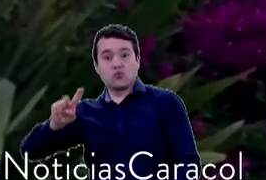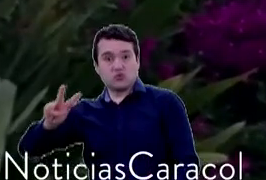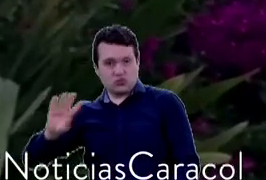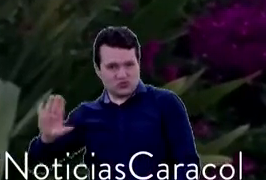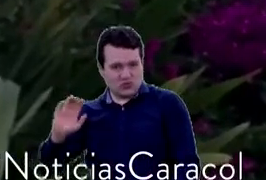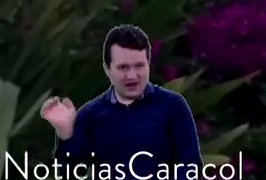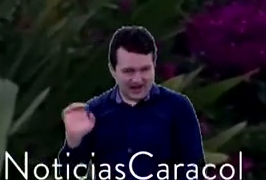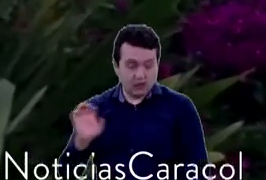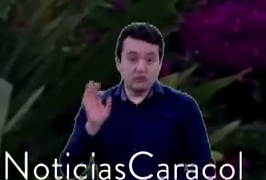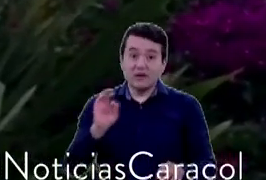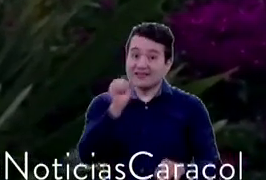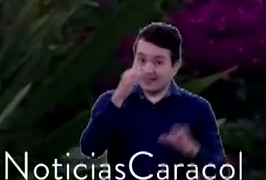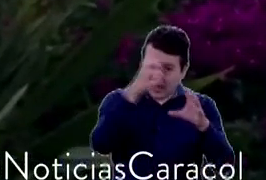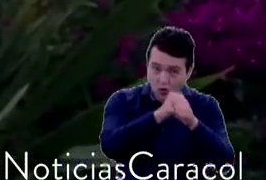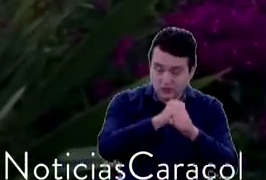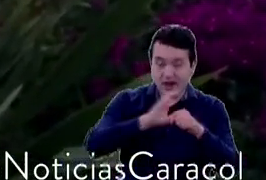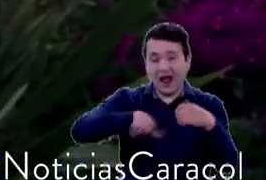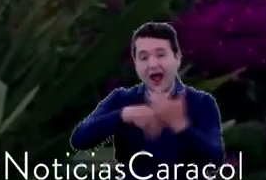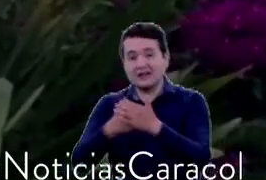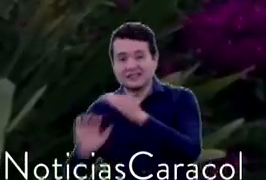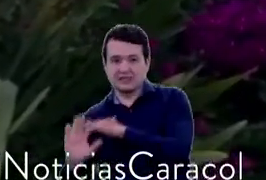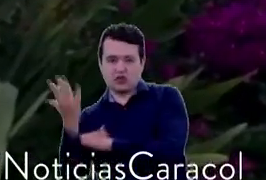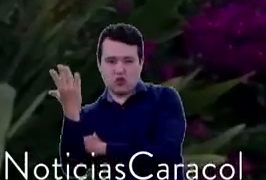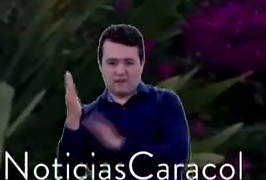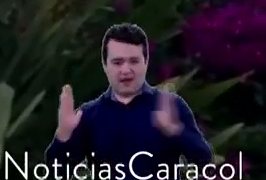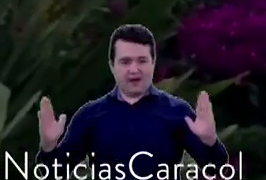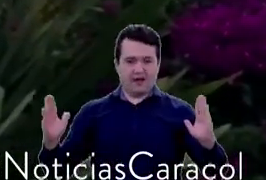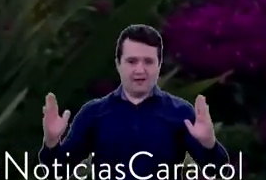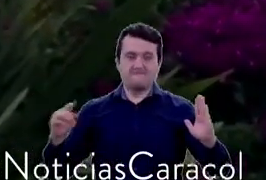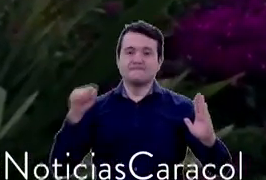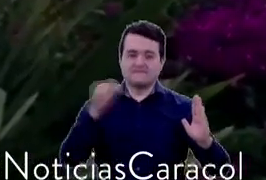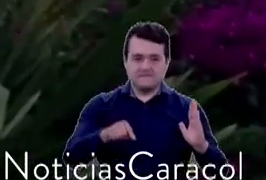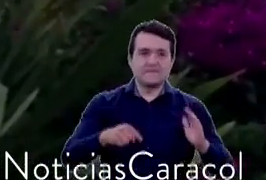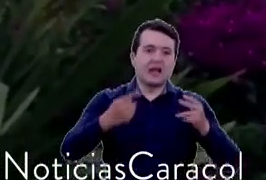las 5 de la mañana del día siguiente. Desde Tunja, Jairo Niño, Noticias Caracol.